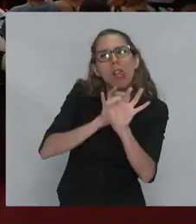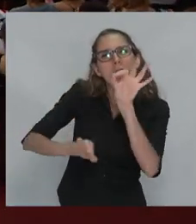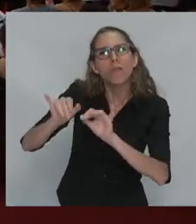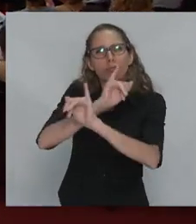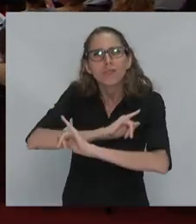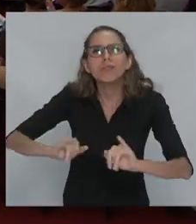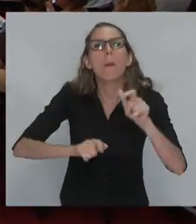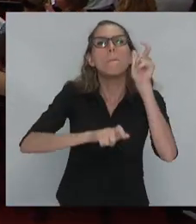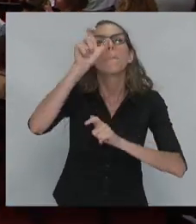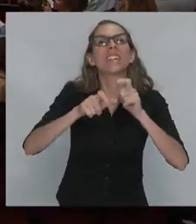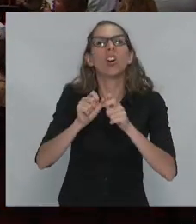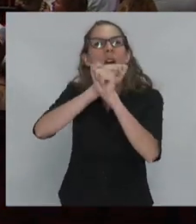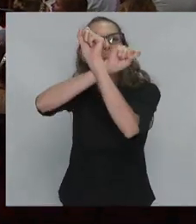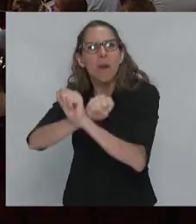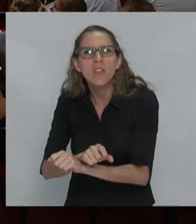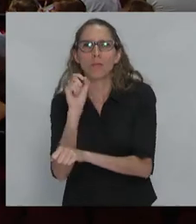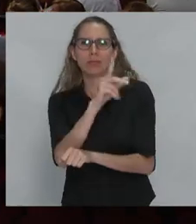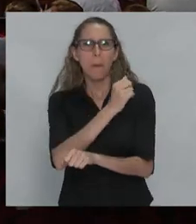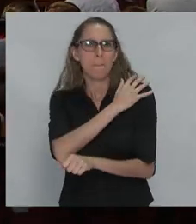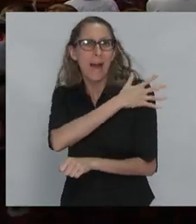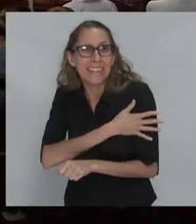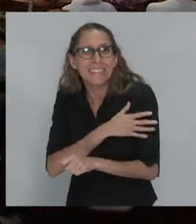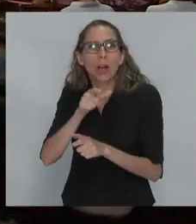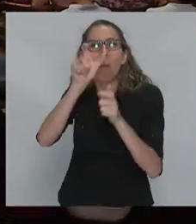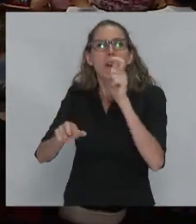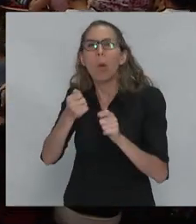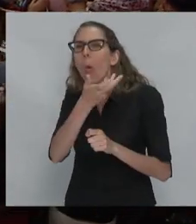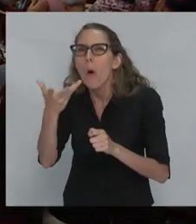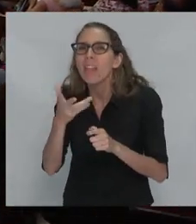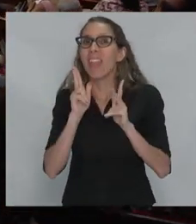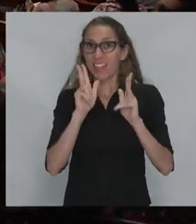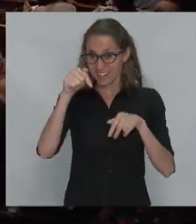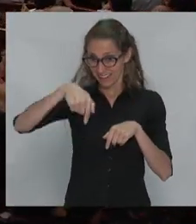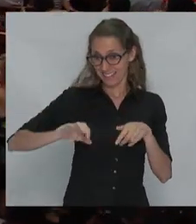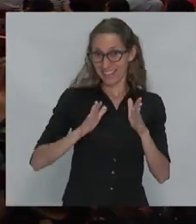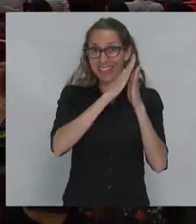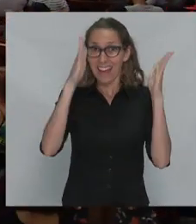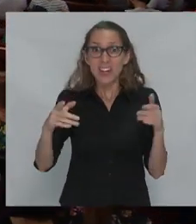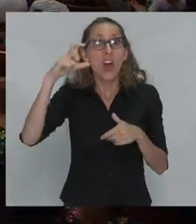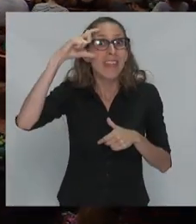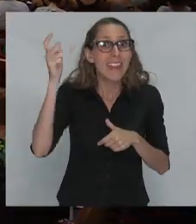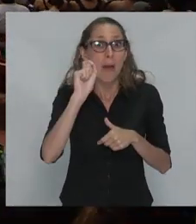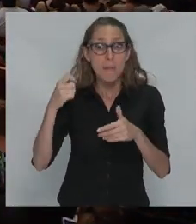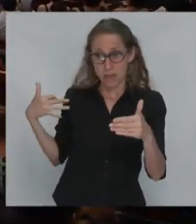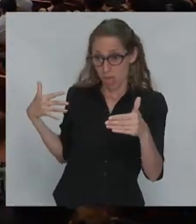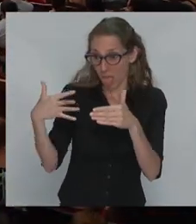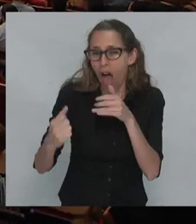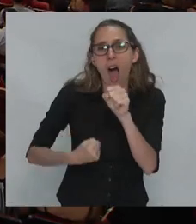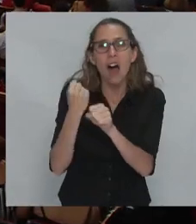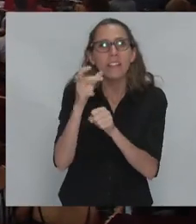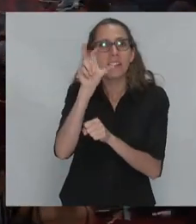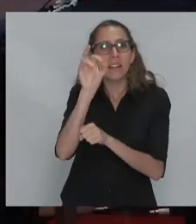de Prisioneros Palestinos afirma que en los primeros 10 meses de este año, hasta el 30 de